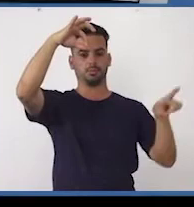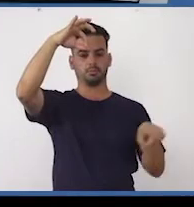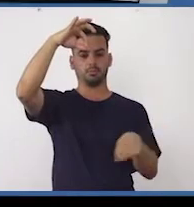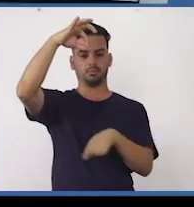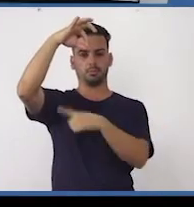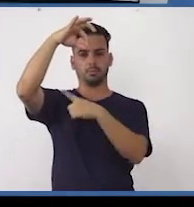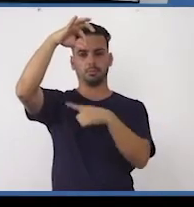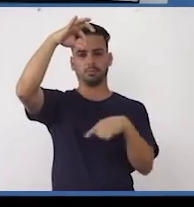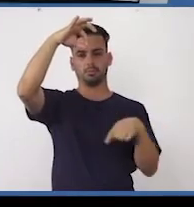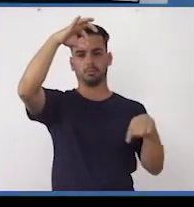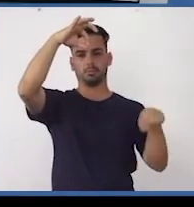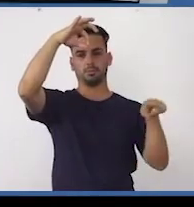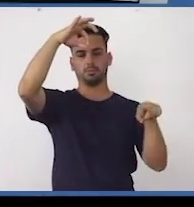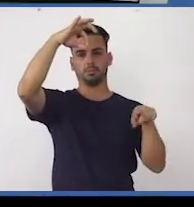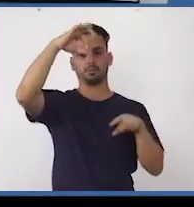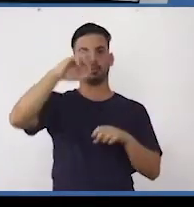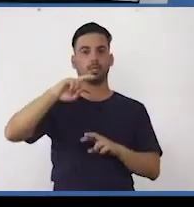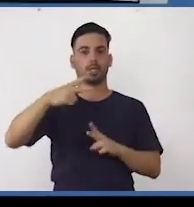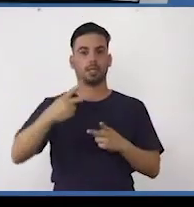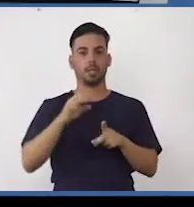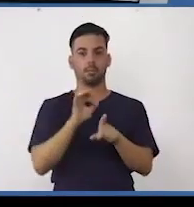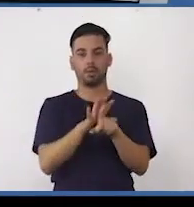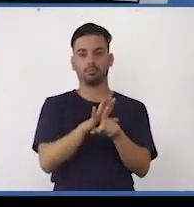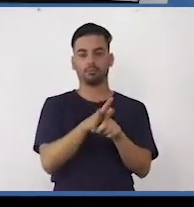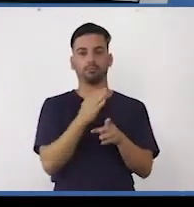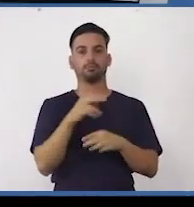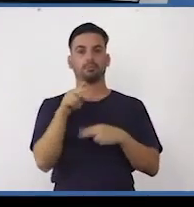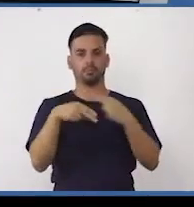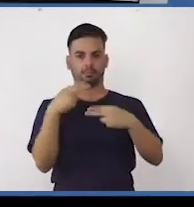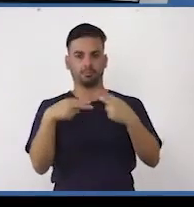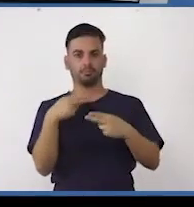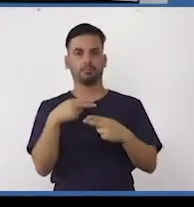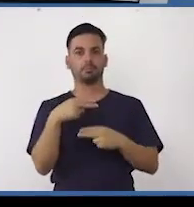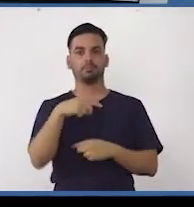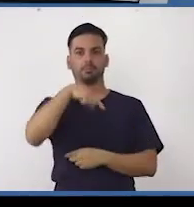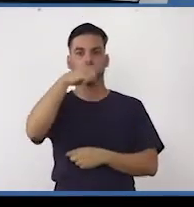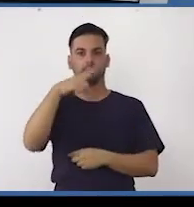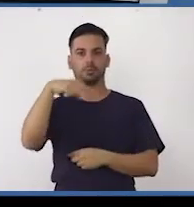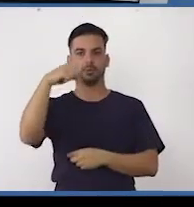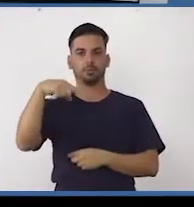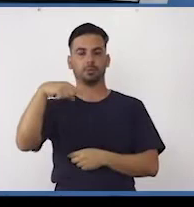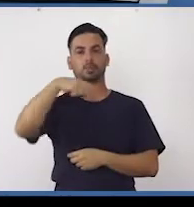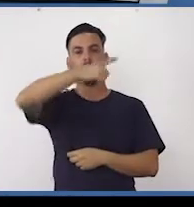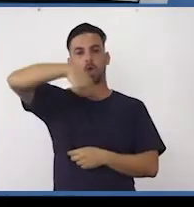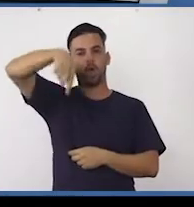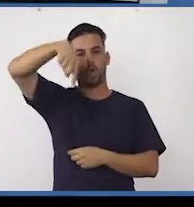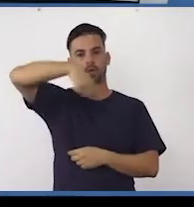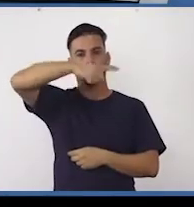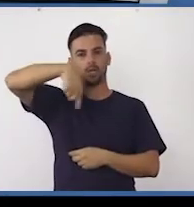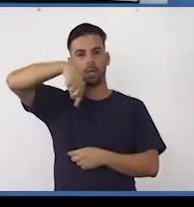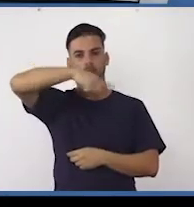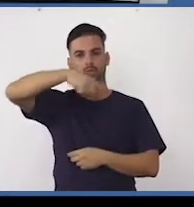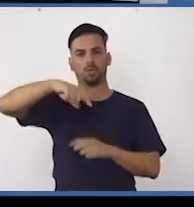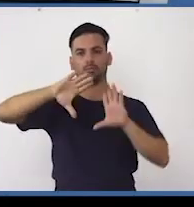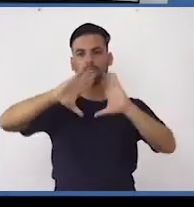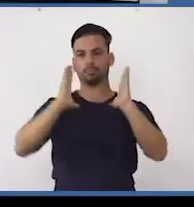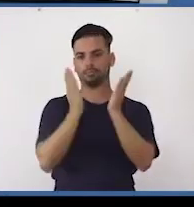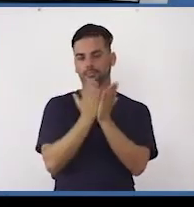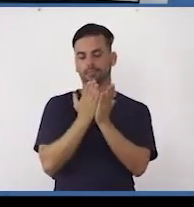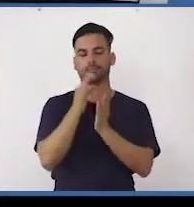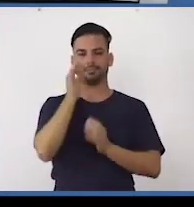regresa al punto donde partió, estamos entonces realizando una oscilación completa. ¿De acuerdo? Ahora vamos a ver en este